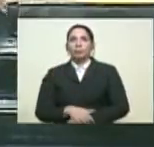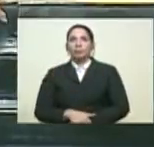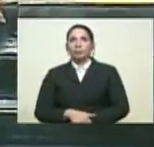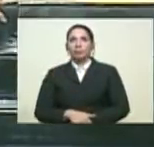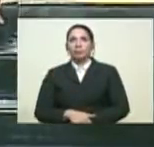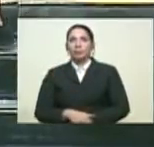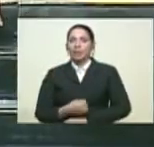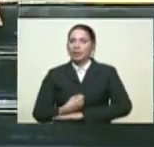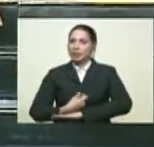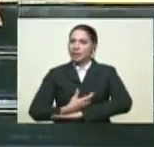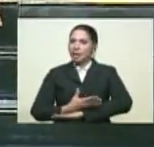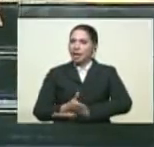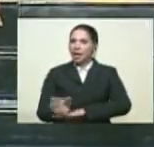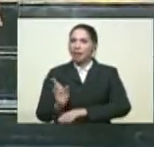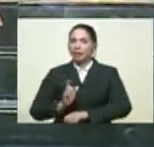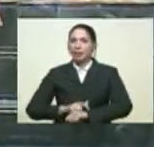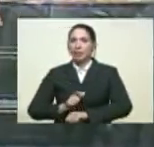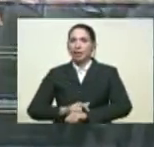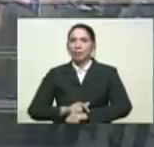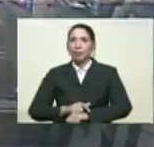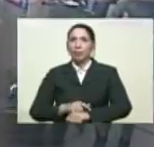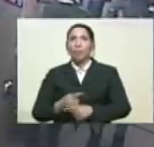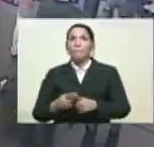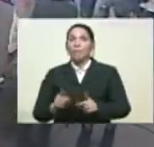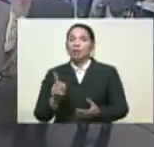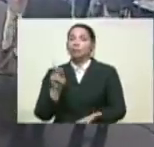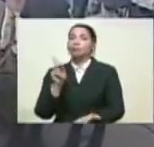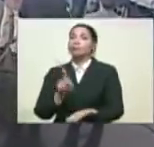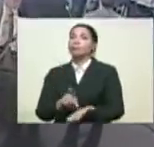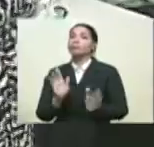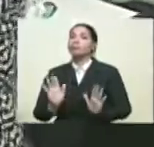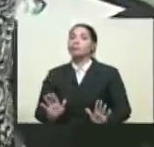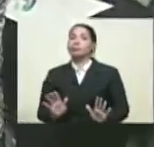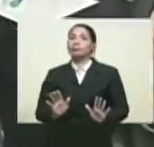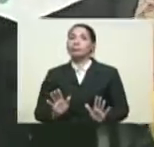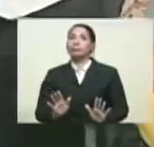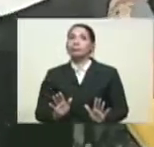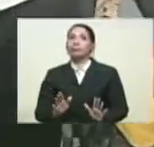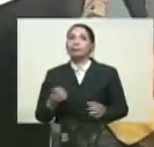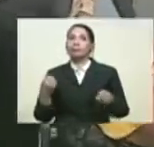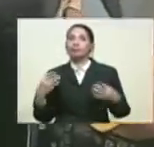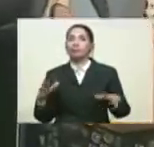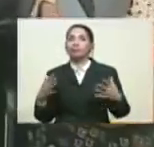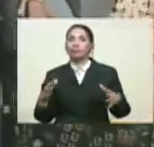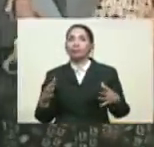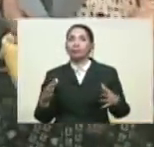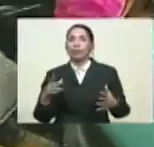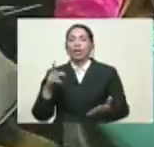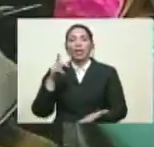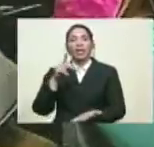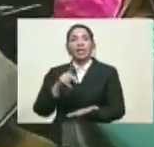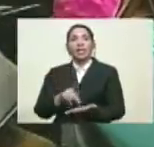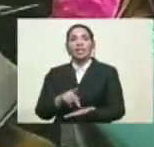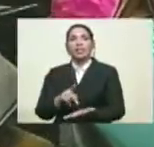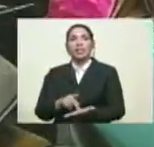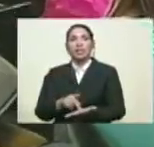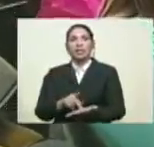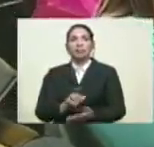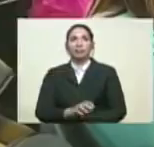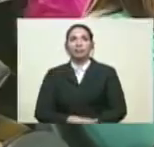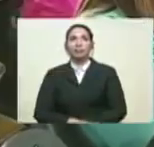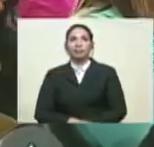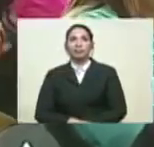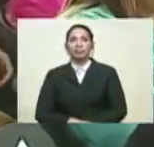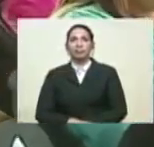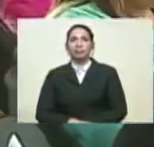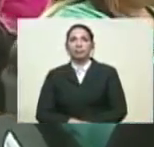un poquito de tiempo, pero le llega. Le llega. Le llega su salmuera.